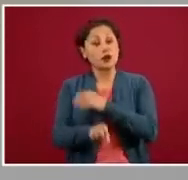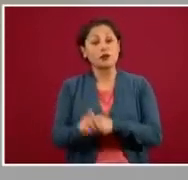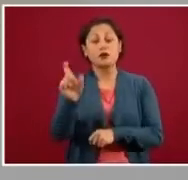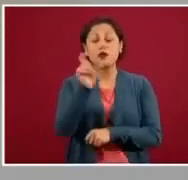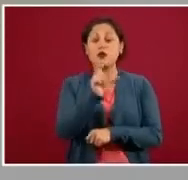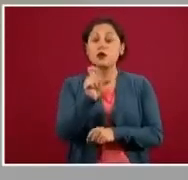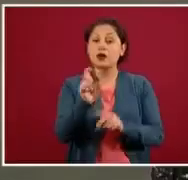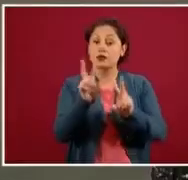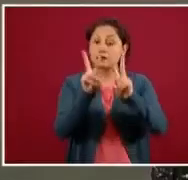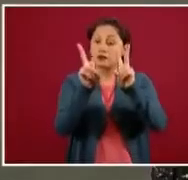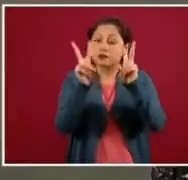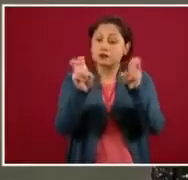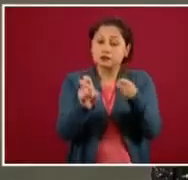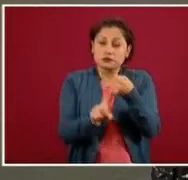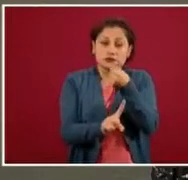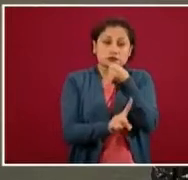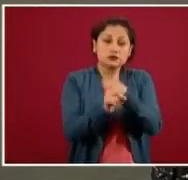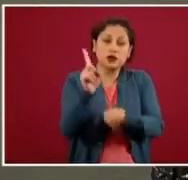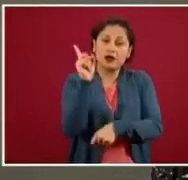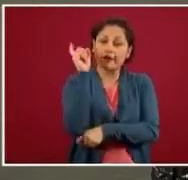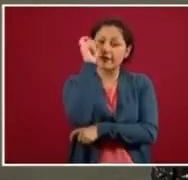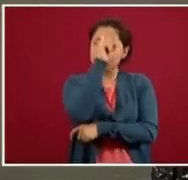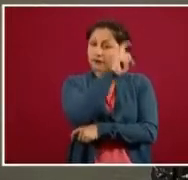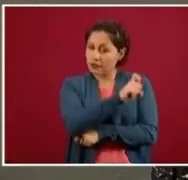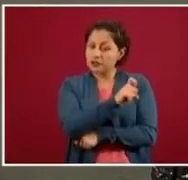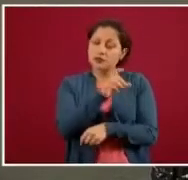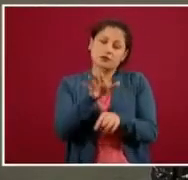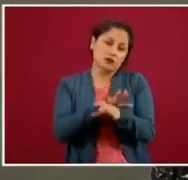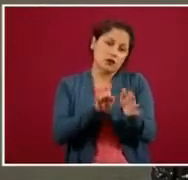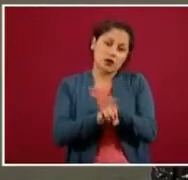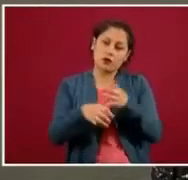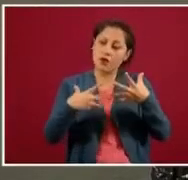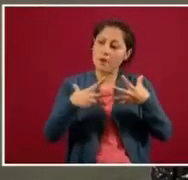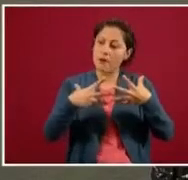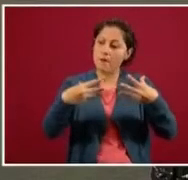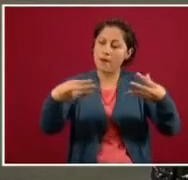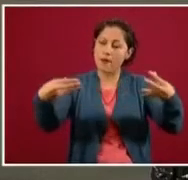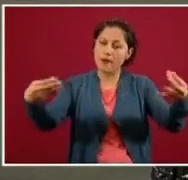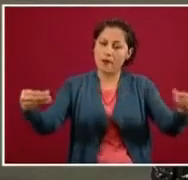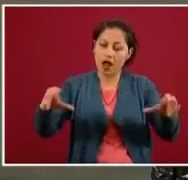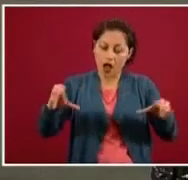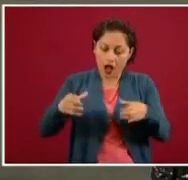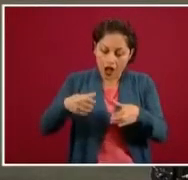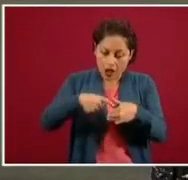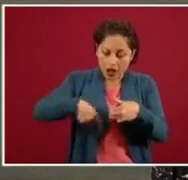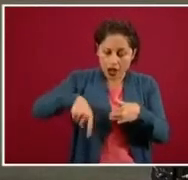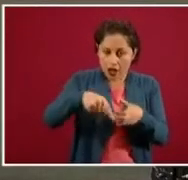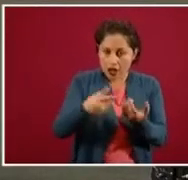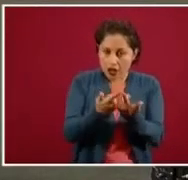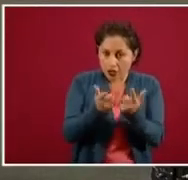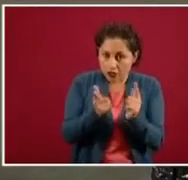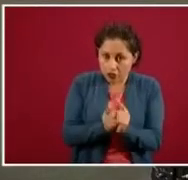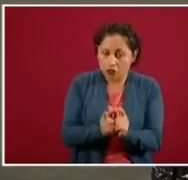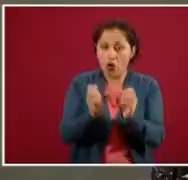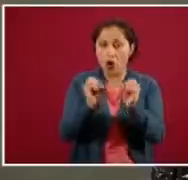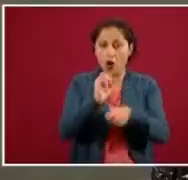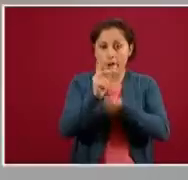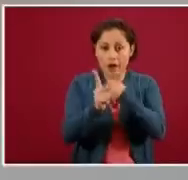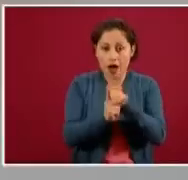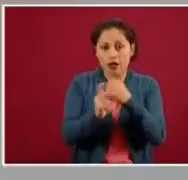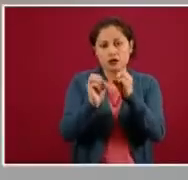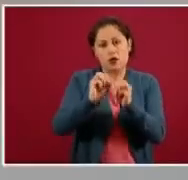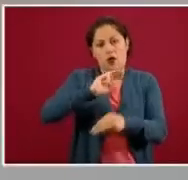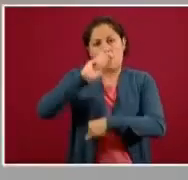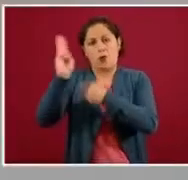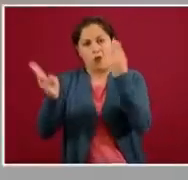epidemia, que representa un reto mayúsculo para una población o para la sociedad, en este caso para todo el mundo, yo